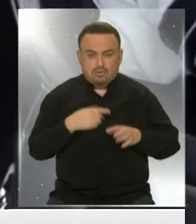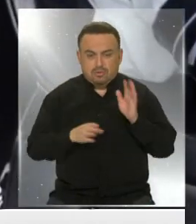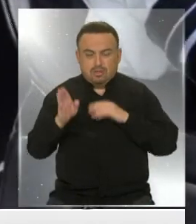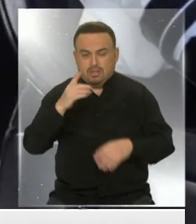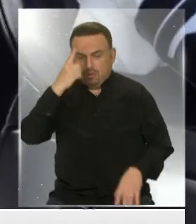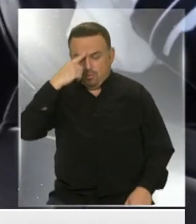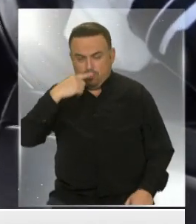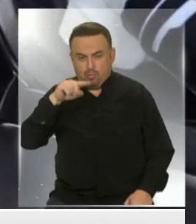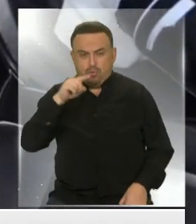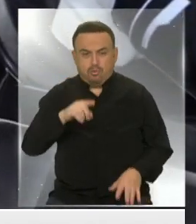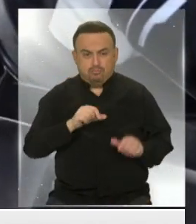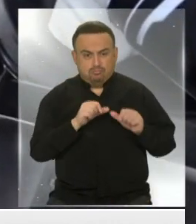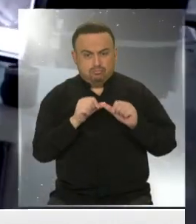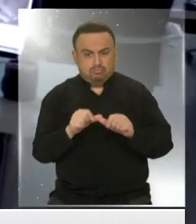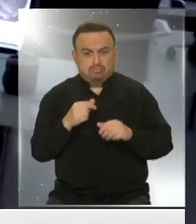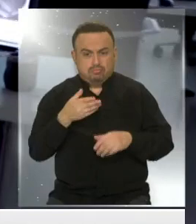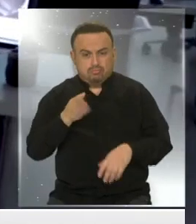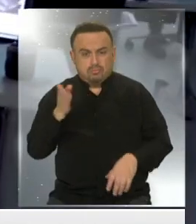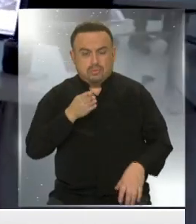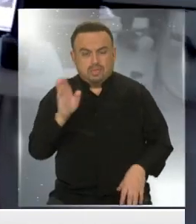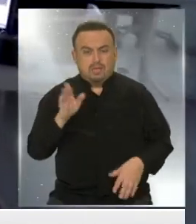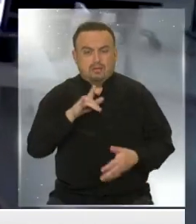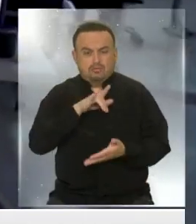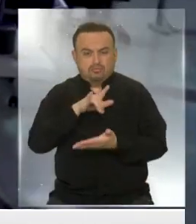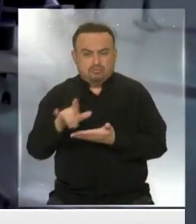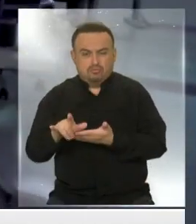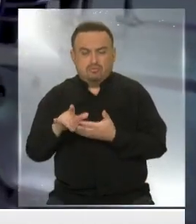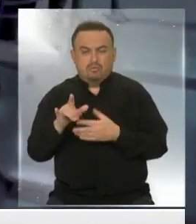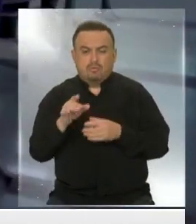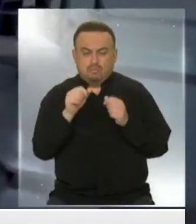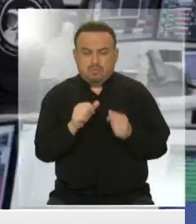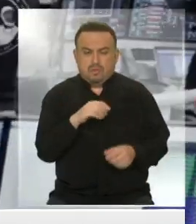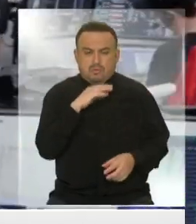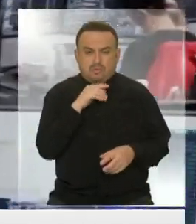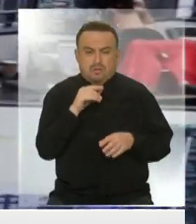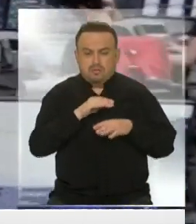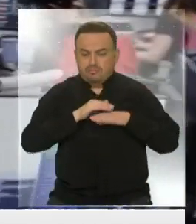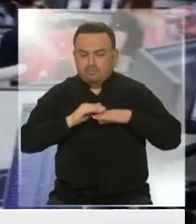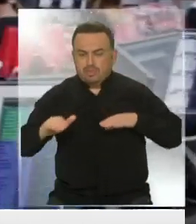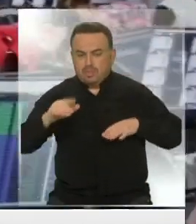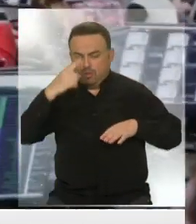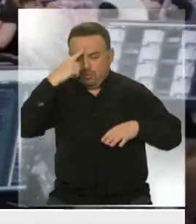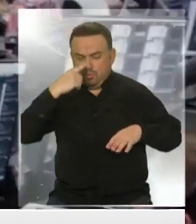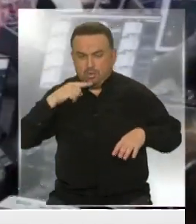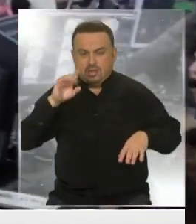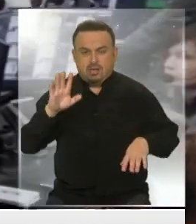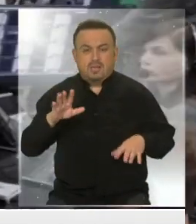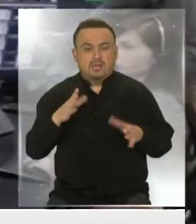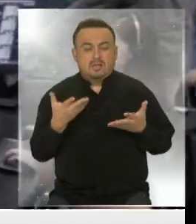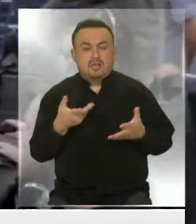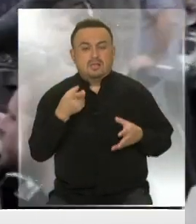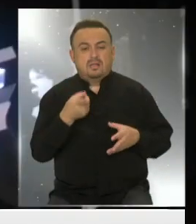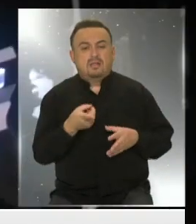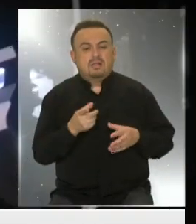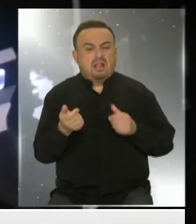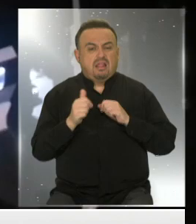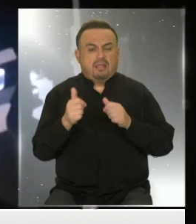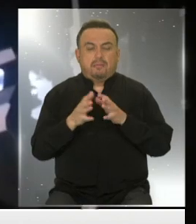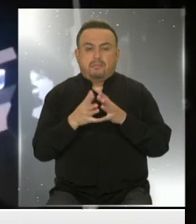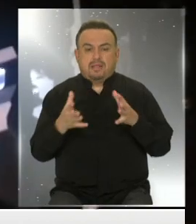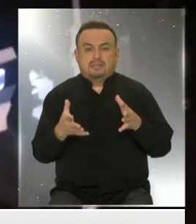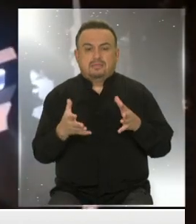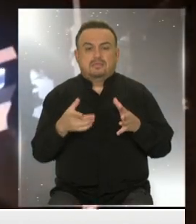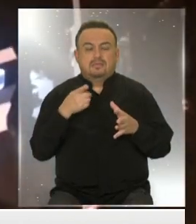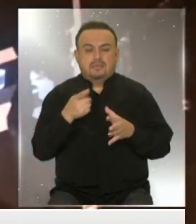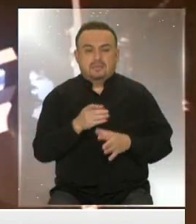sino de manera sostenible con aterrizador es reutilizables a la superficie de la luna y todo esto con un desafío aún mayor